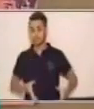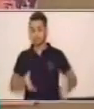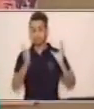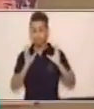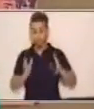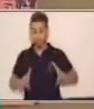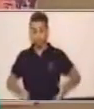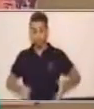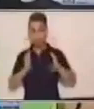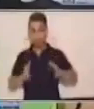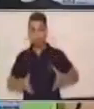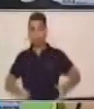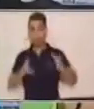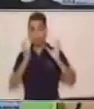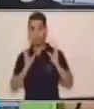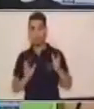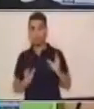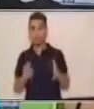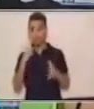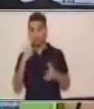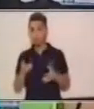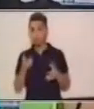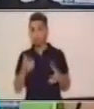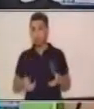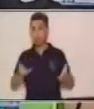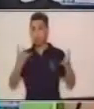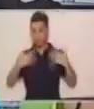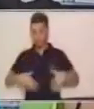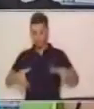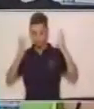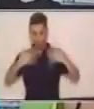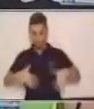la tómbola va, la tómbola se detiene.